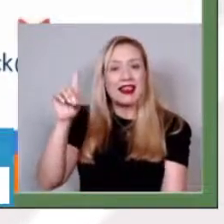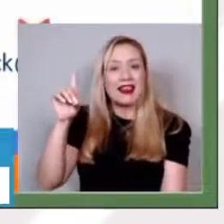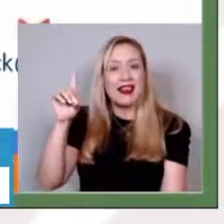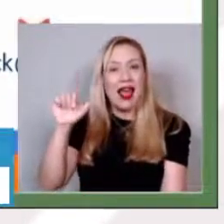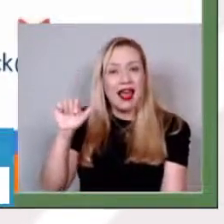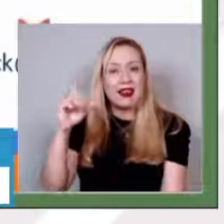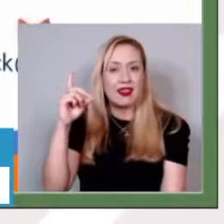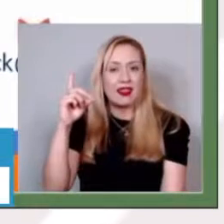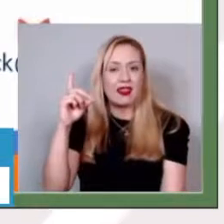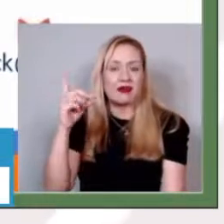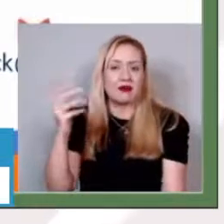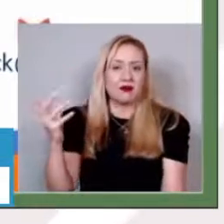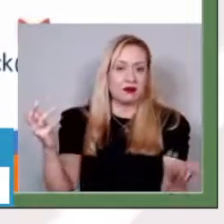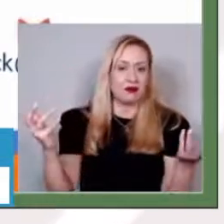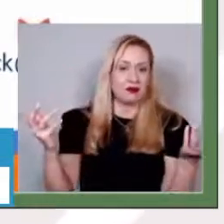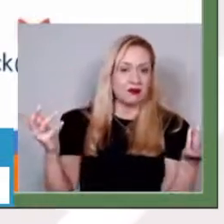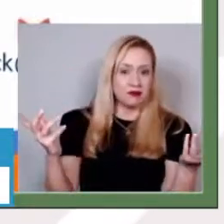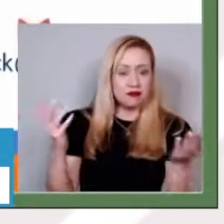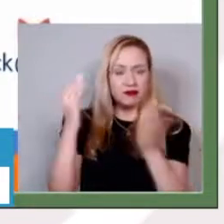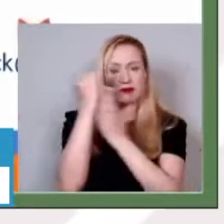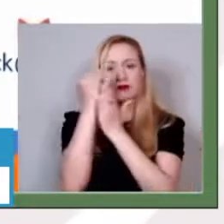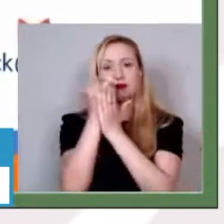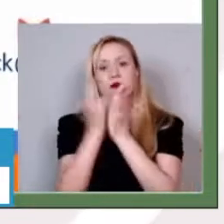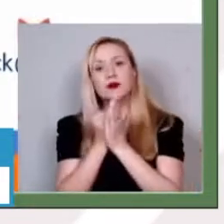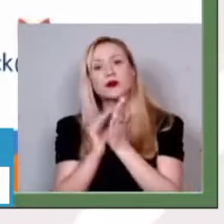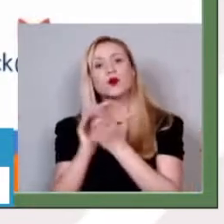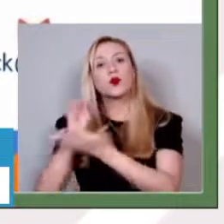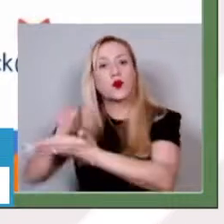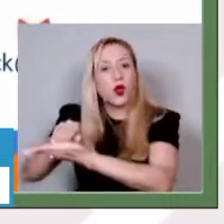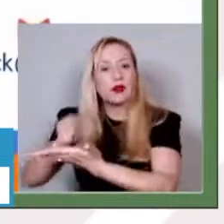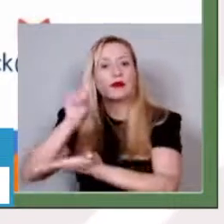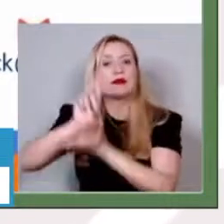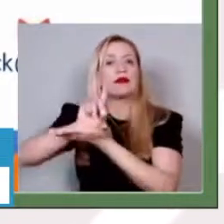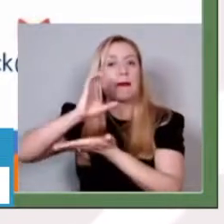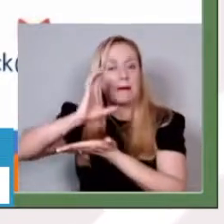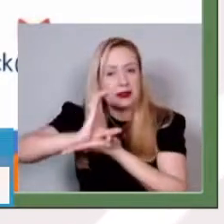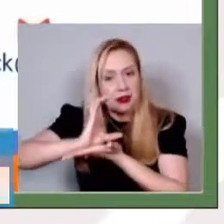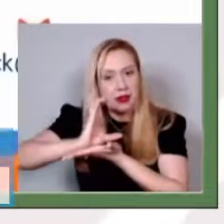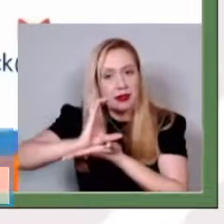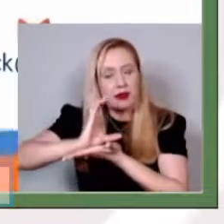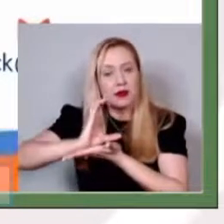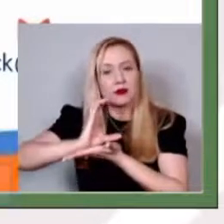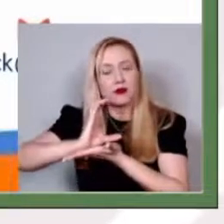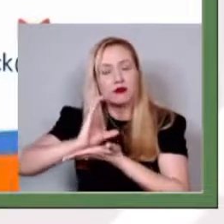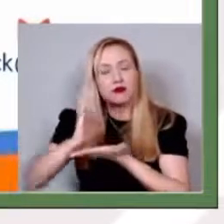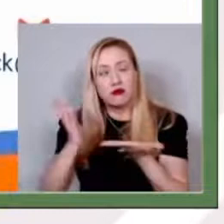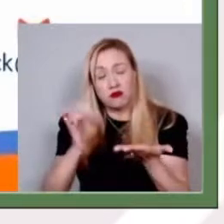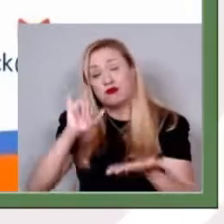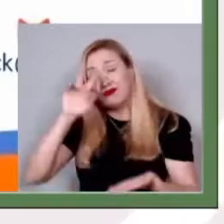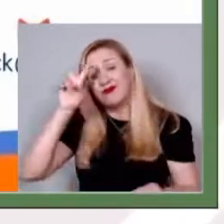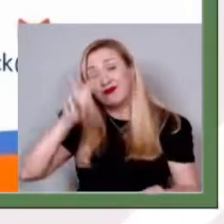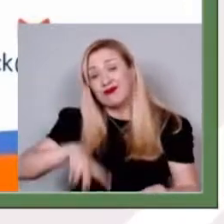incluido en el apartado de las discapacidades. Entonces, digo, causa ahí cierto,